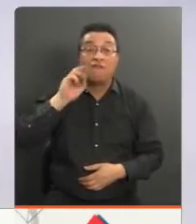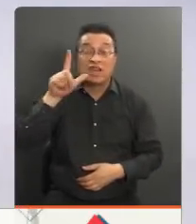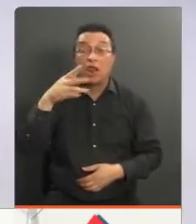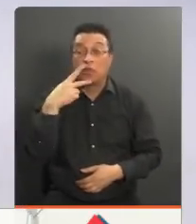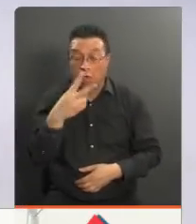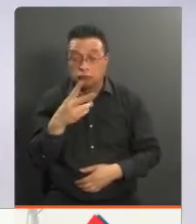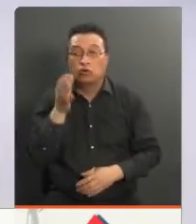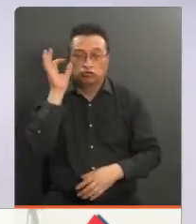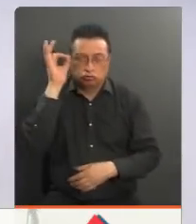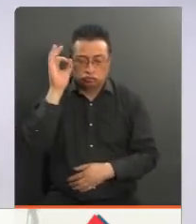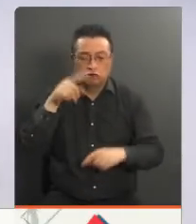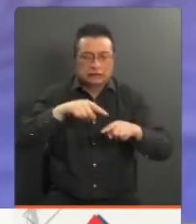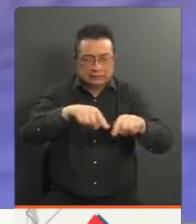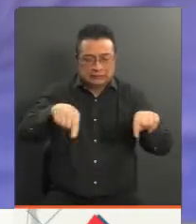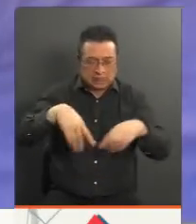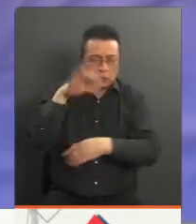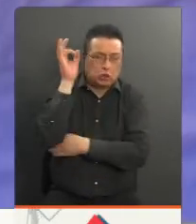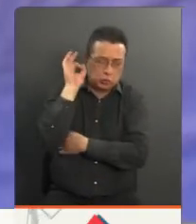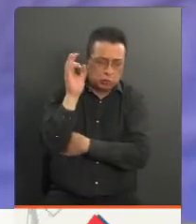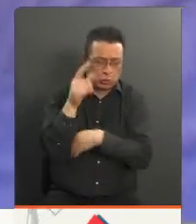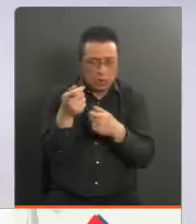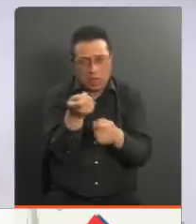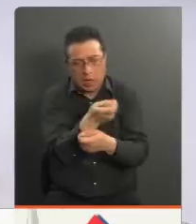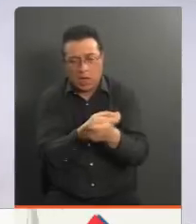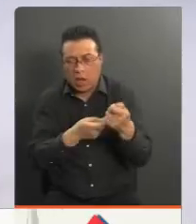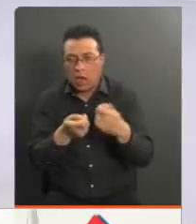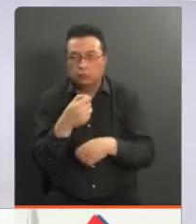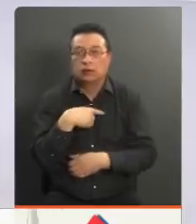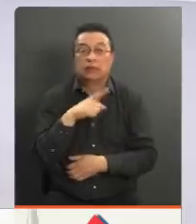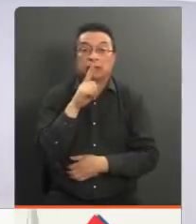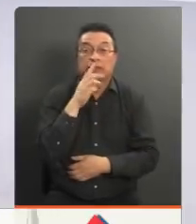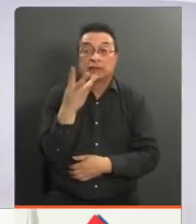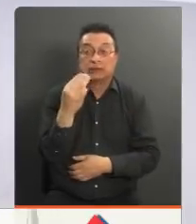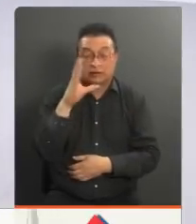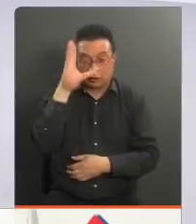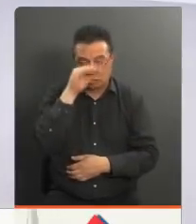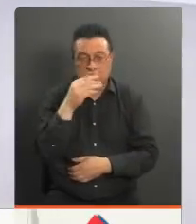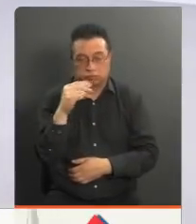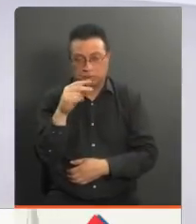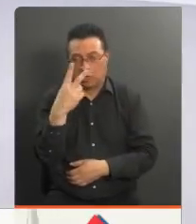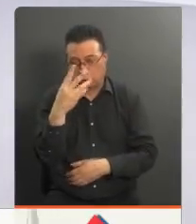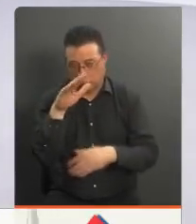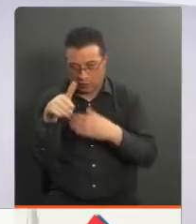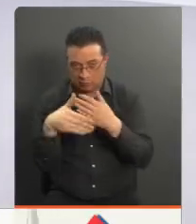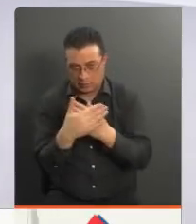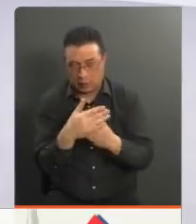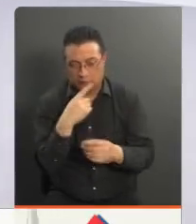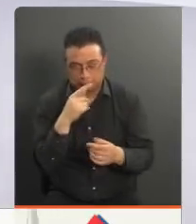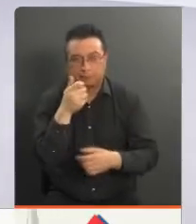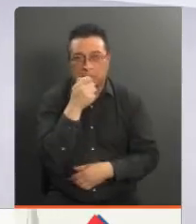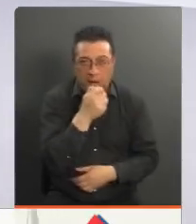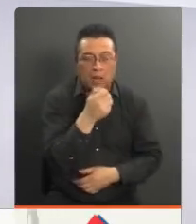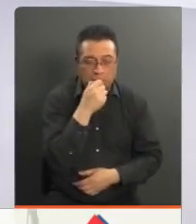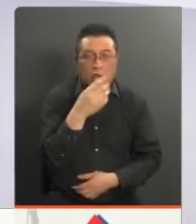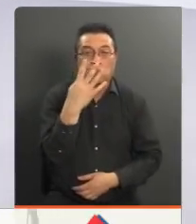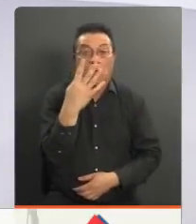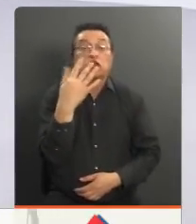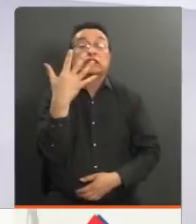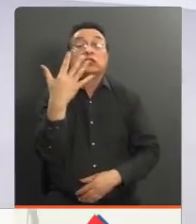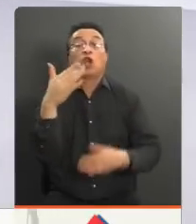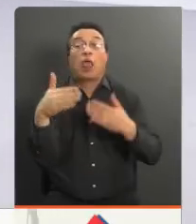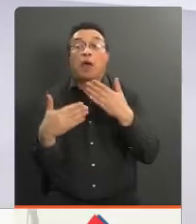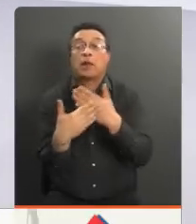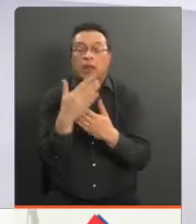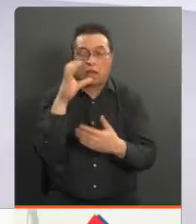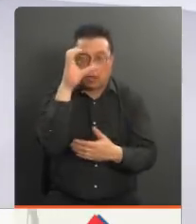allí en una sala y ahí, bueno, negociando. En Tele13 noche hicimos otro móvil, 2 de la mañana. No pasaba nada. No pasaba nada. 4 o 5 de la mañana se quedaron buscando